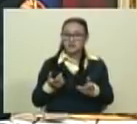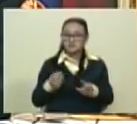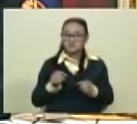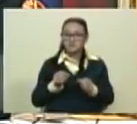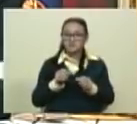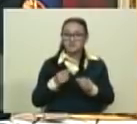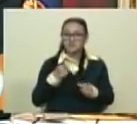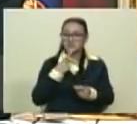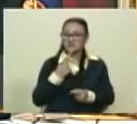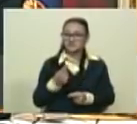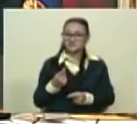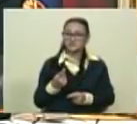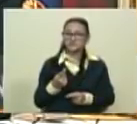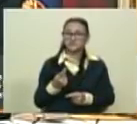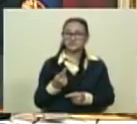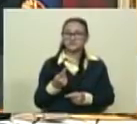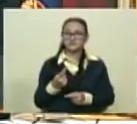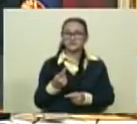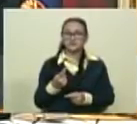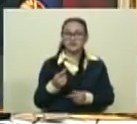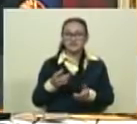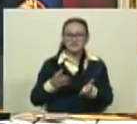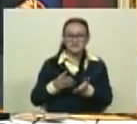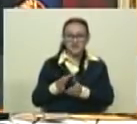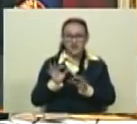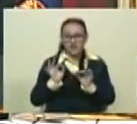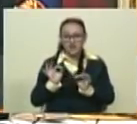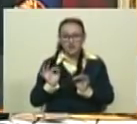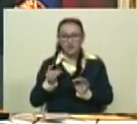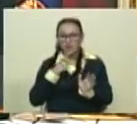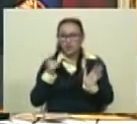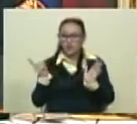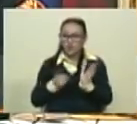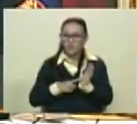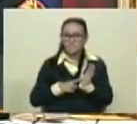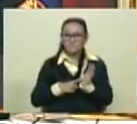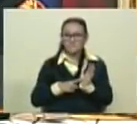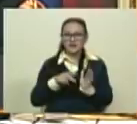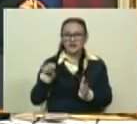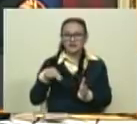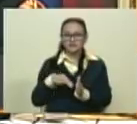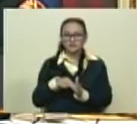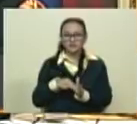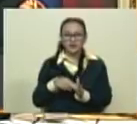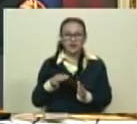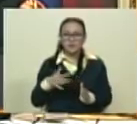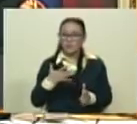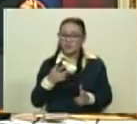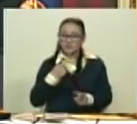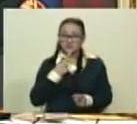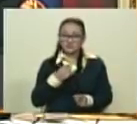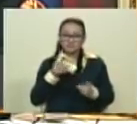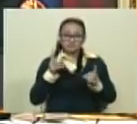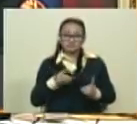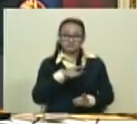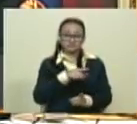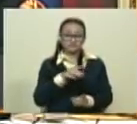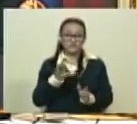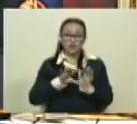decretos de fiel y obligatorio cumplimiento nacional, puede dictar